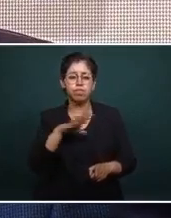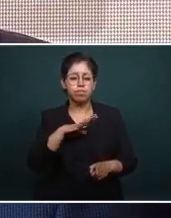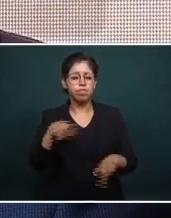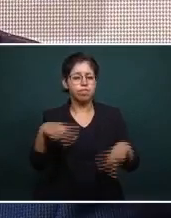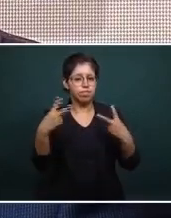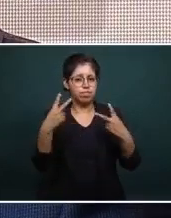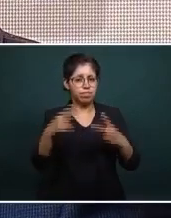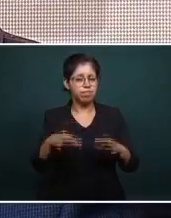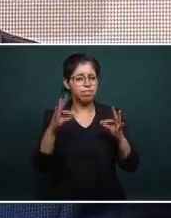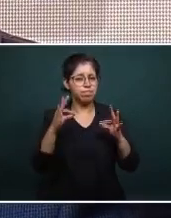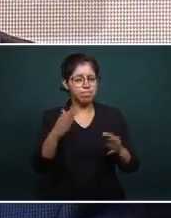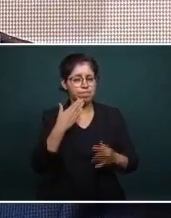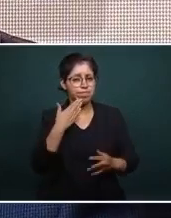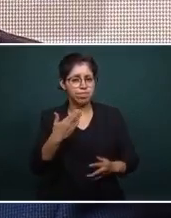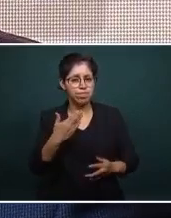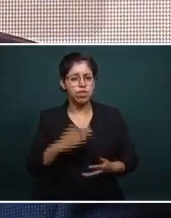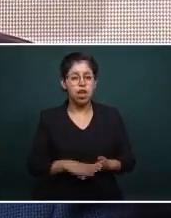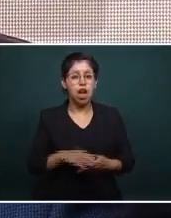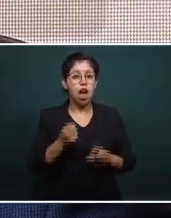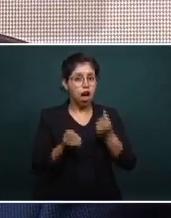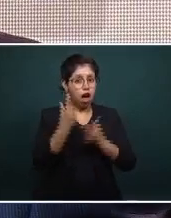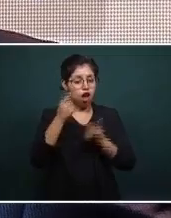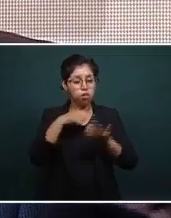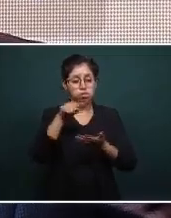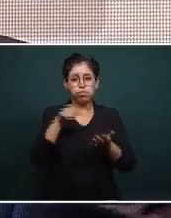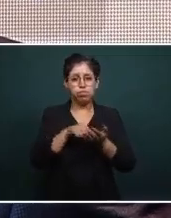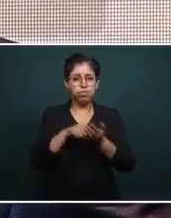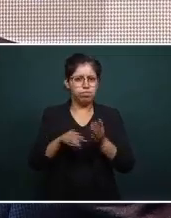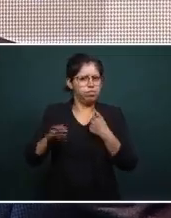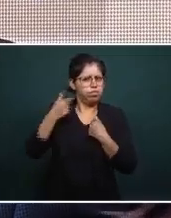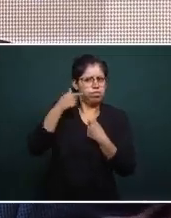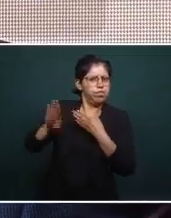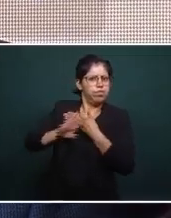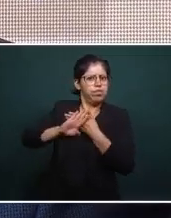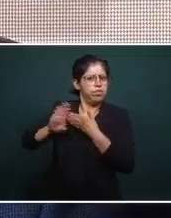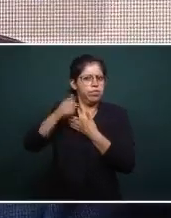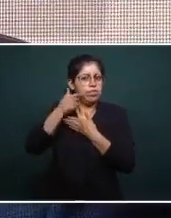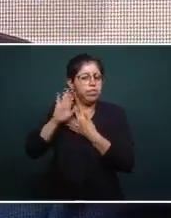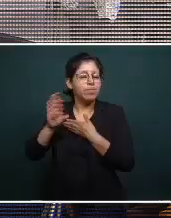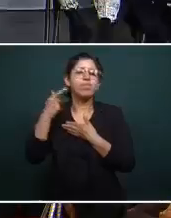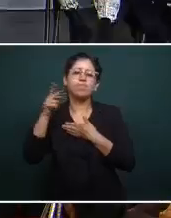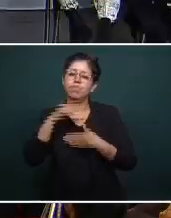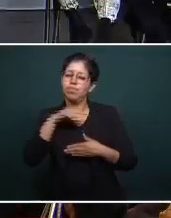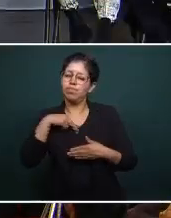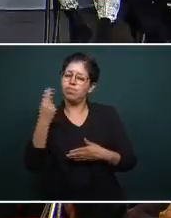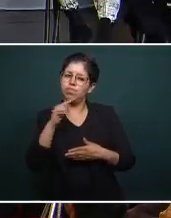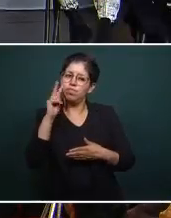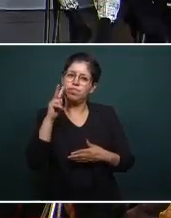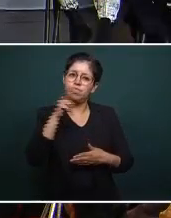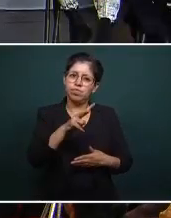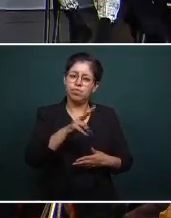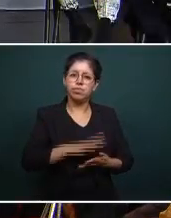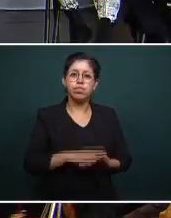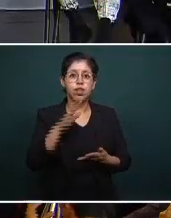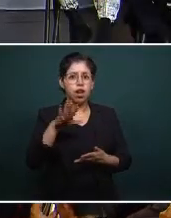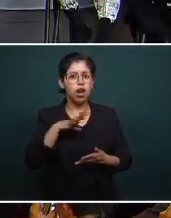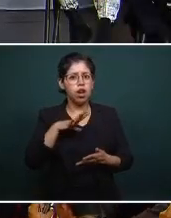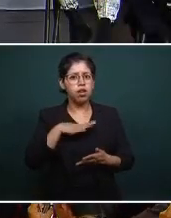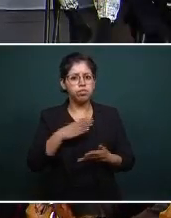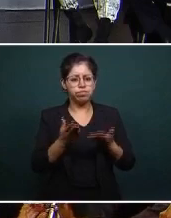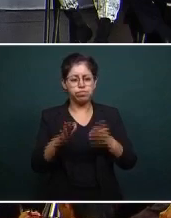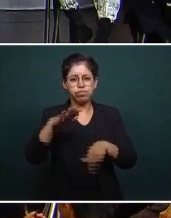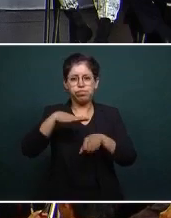varias estaciones que no se han permitido verificar. Vimos la calibración de 331 básculas